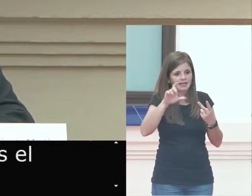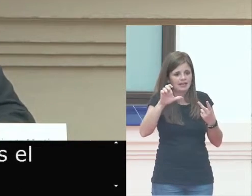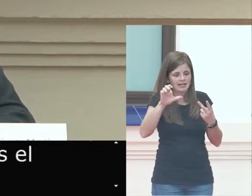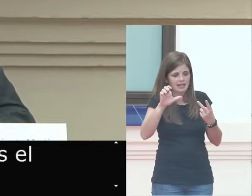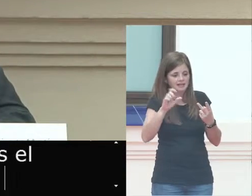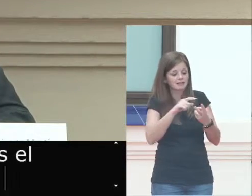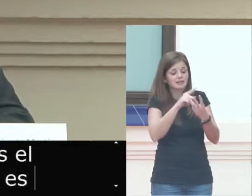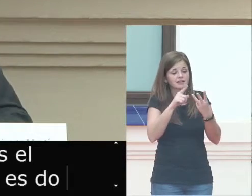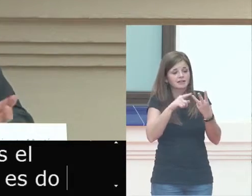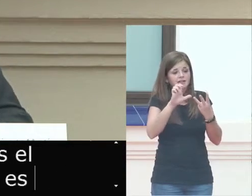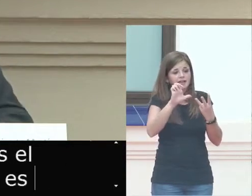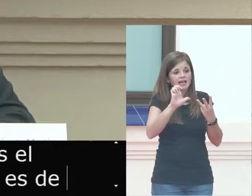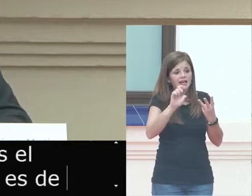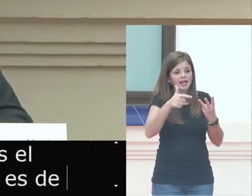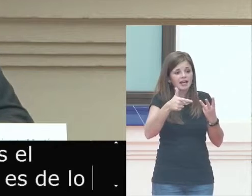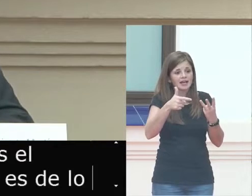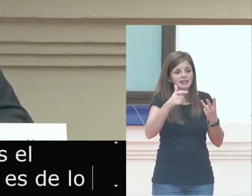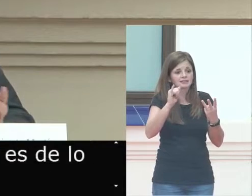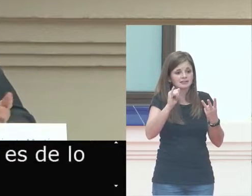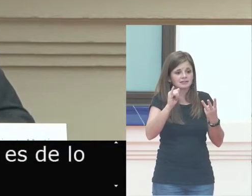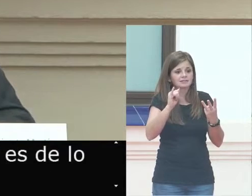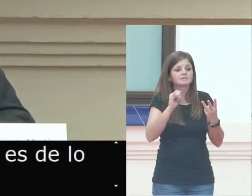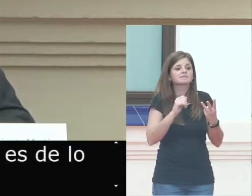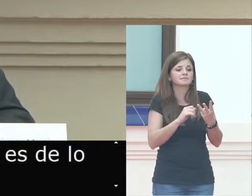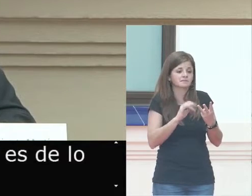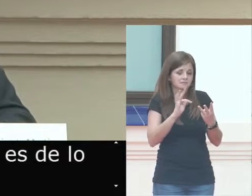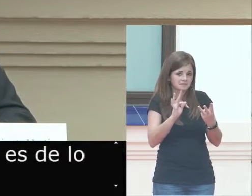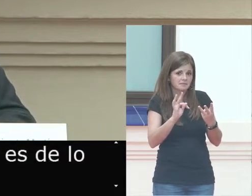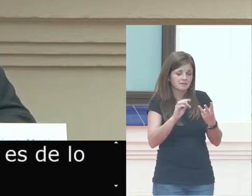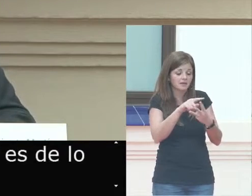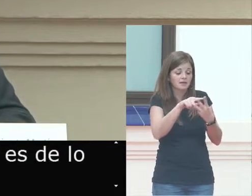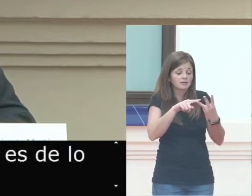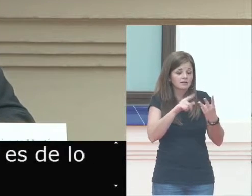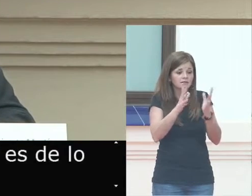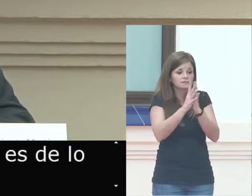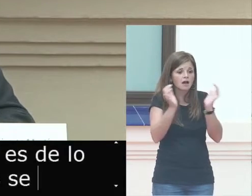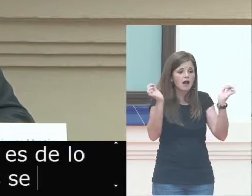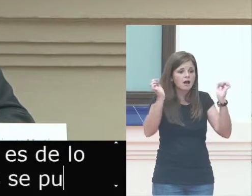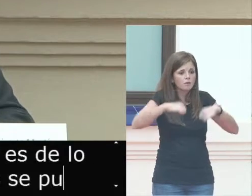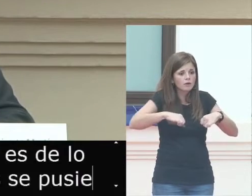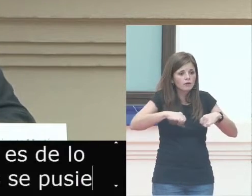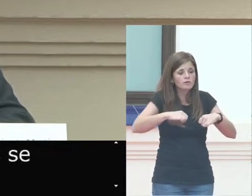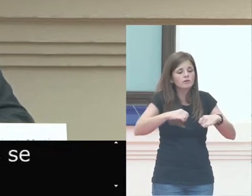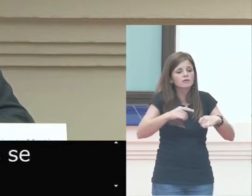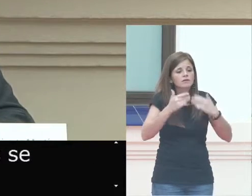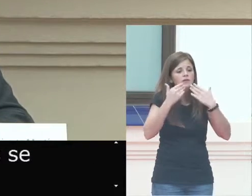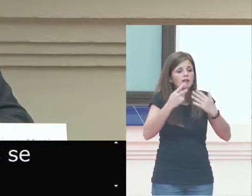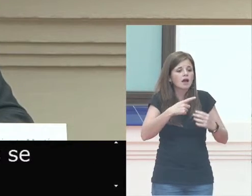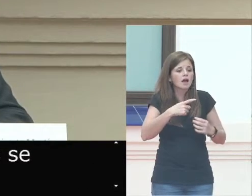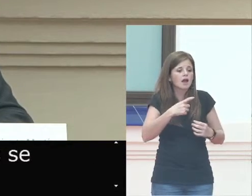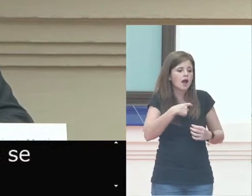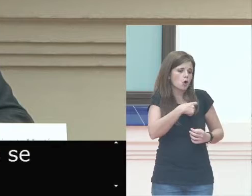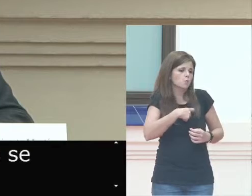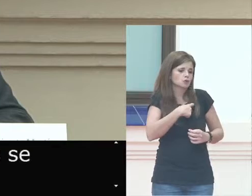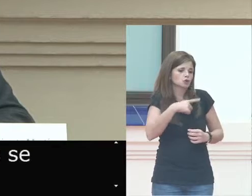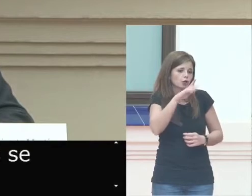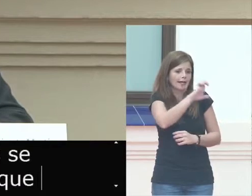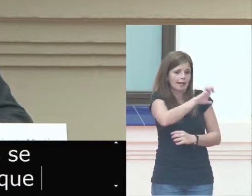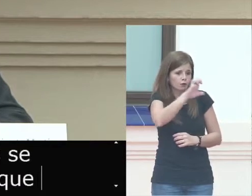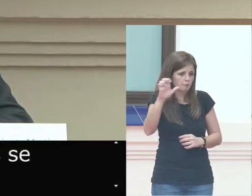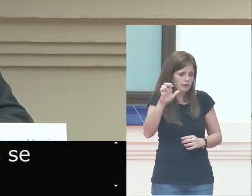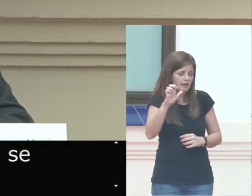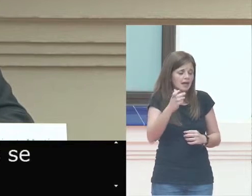ETSI, que es de las telecomunicaciones, se pusieron de acuerdo por un mandato que les dirigió la Comisión Europea. Han sido unos